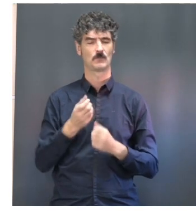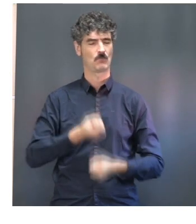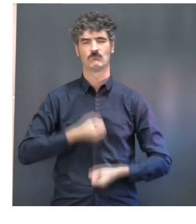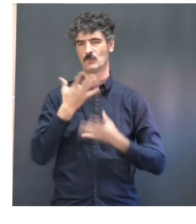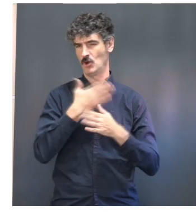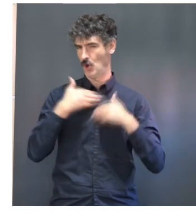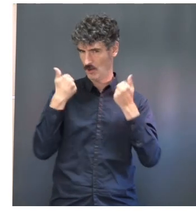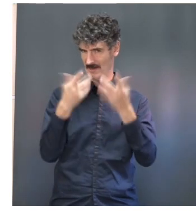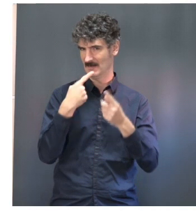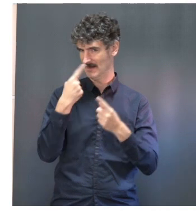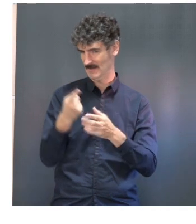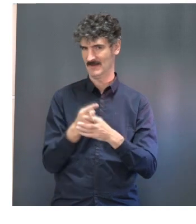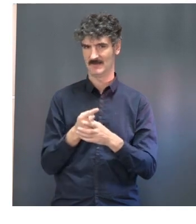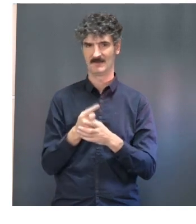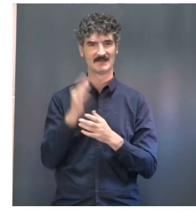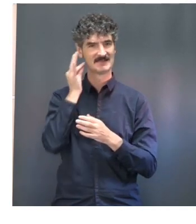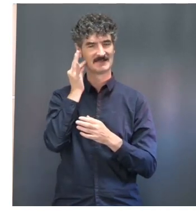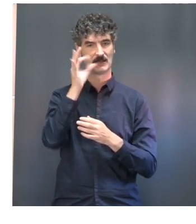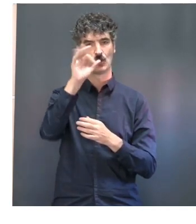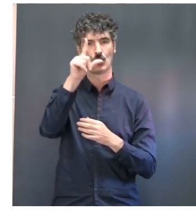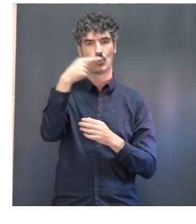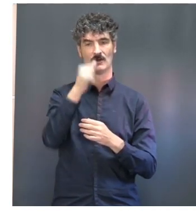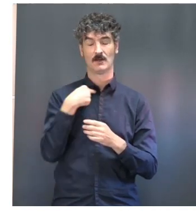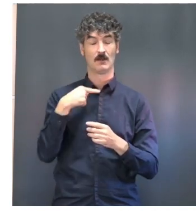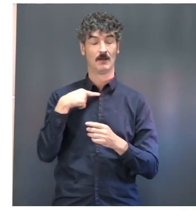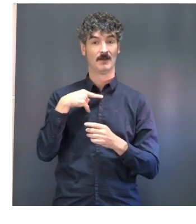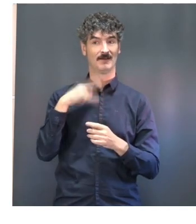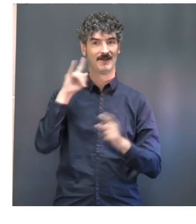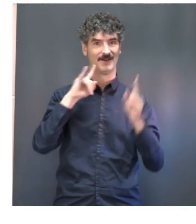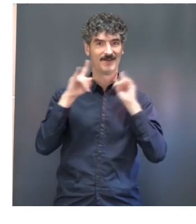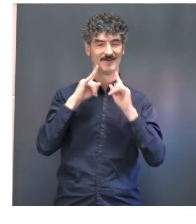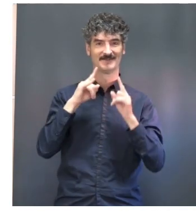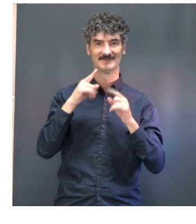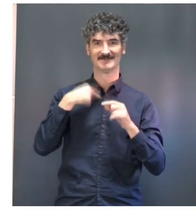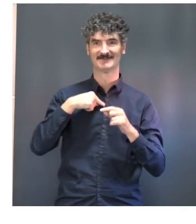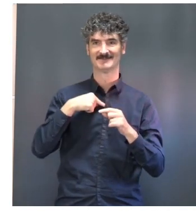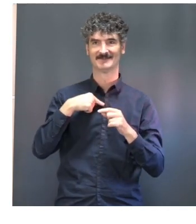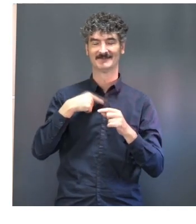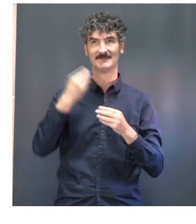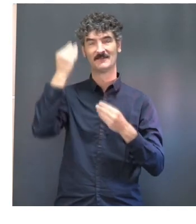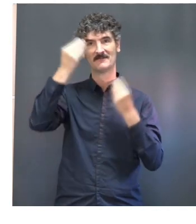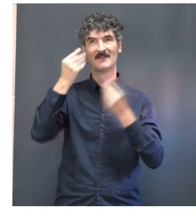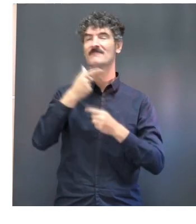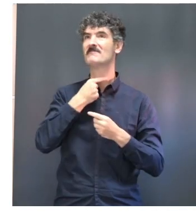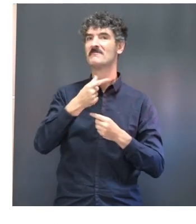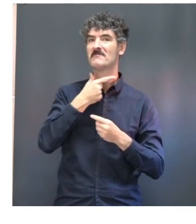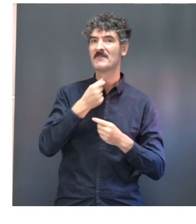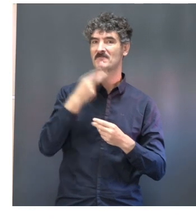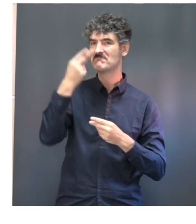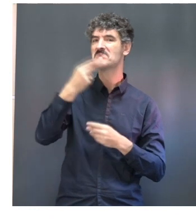quieras, sí, bueno, es que las oigo y me voy... O sea, me gusta mucho